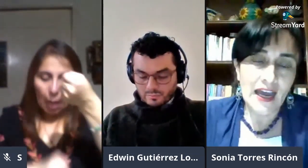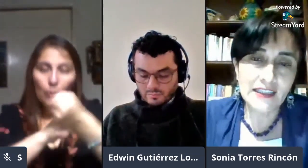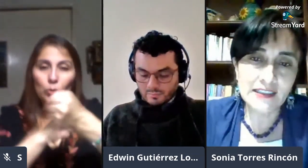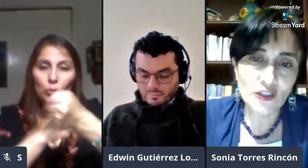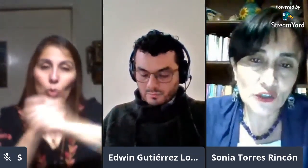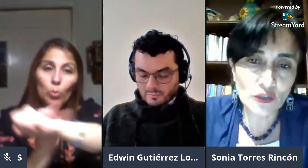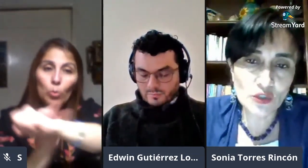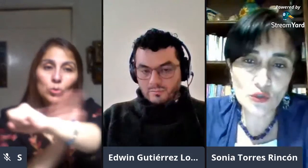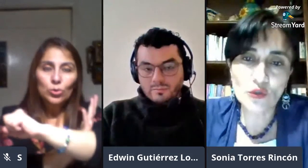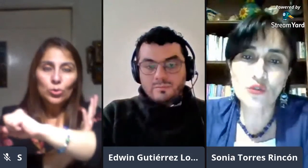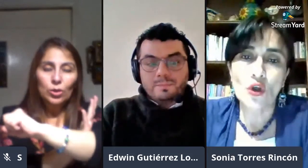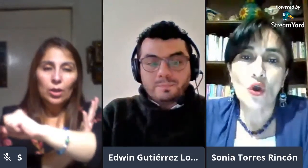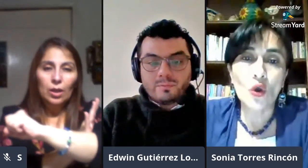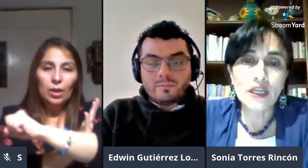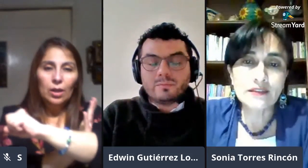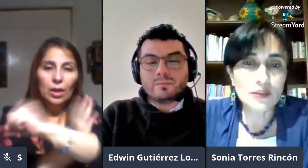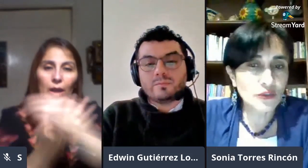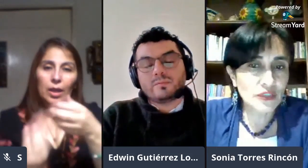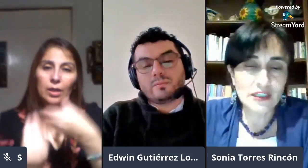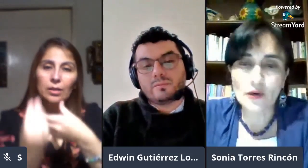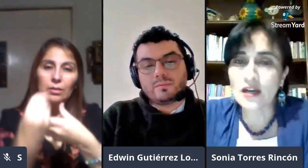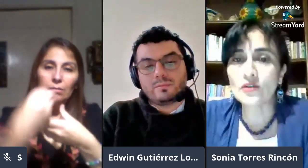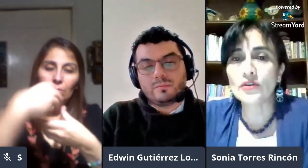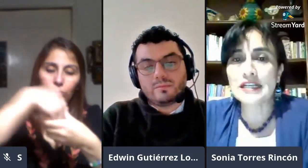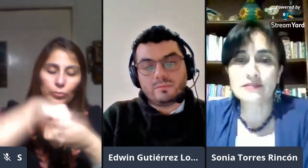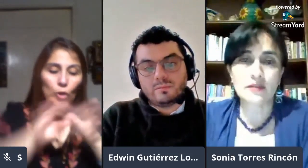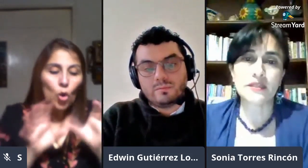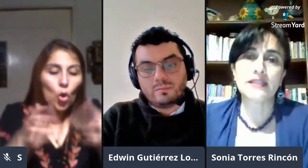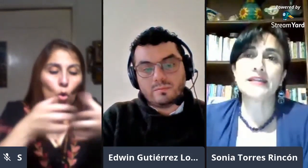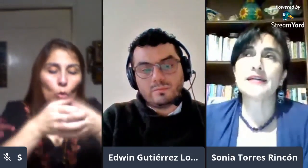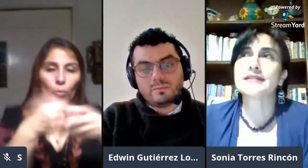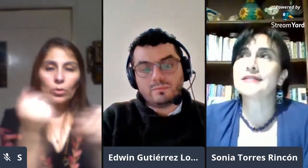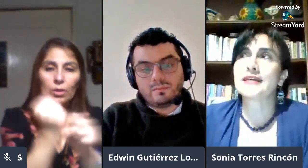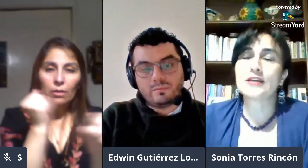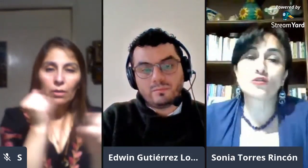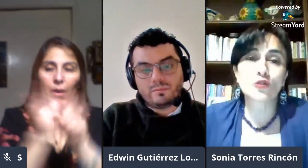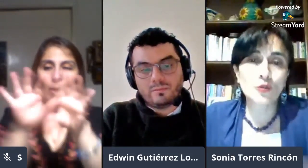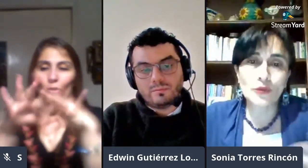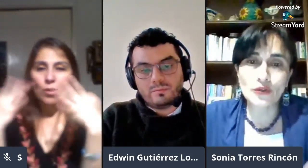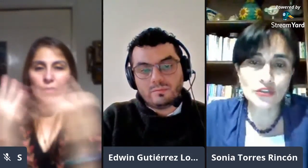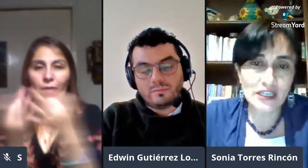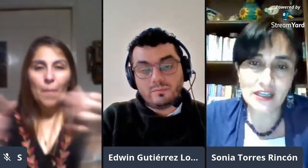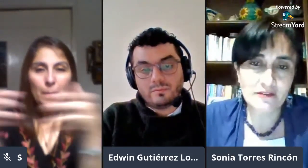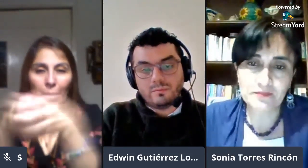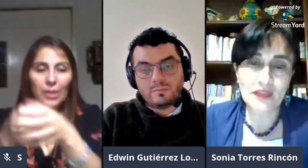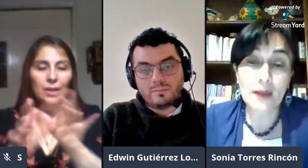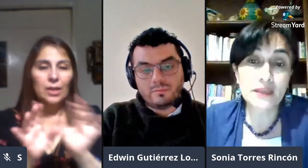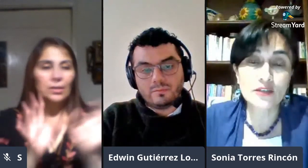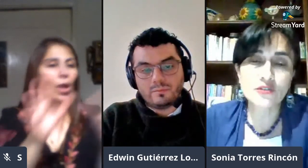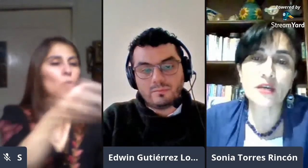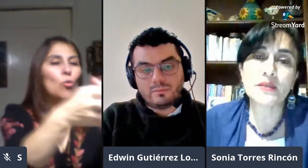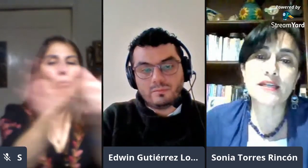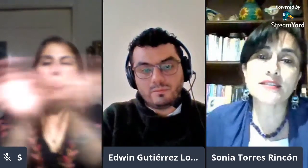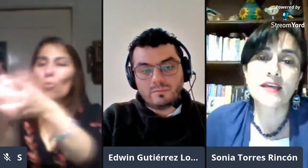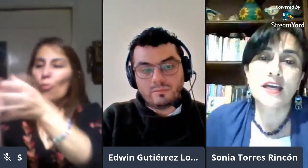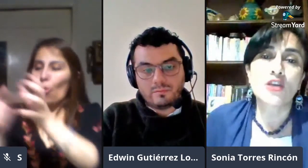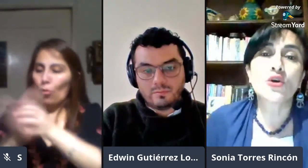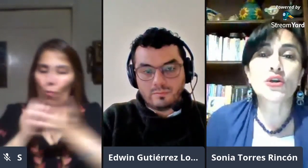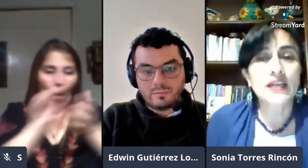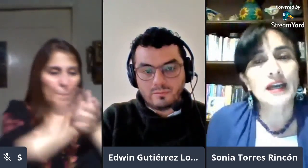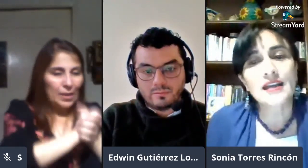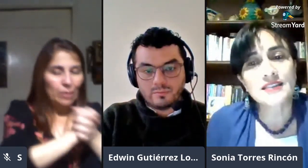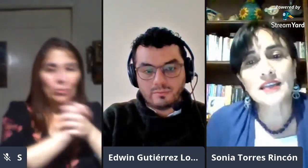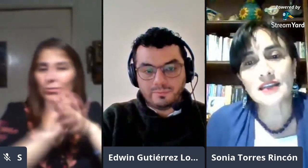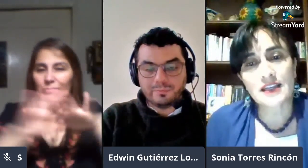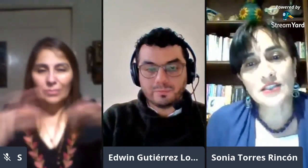tener al interior de nuestros colectivos de trabajo, de las familias, de los grupos, de amigos y amigas,